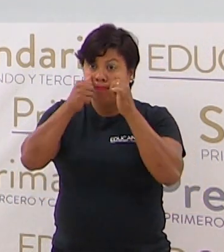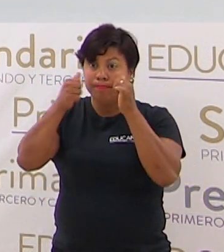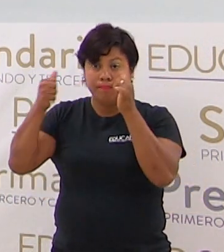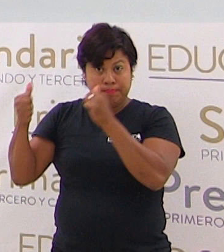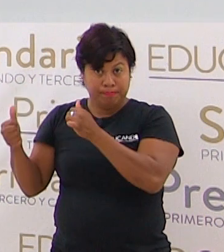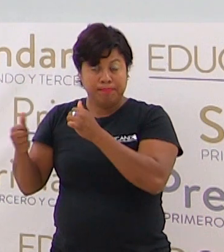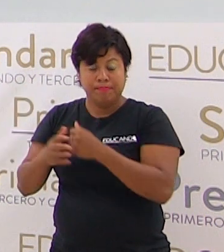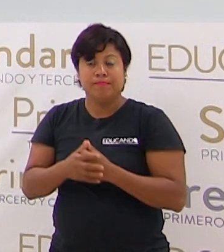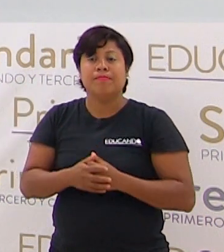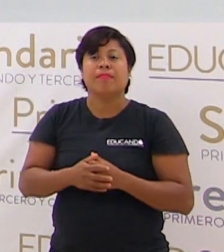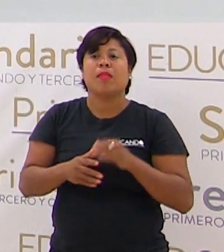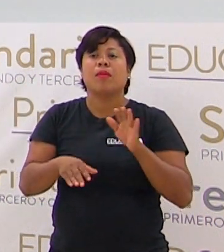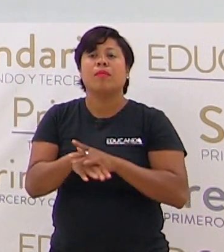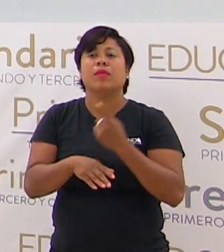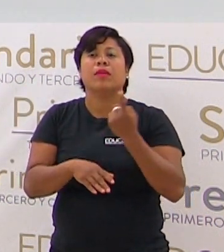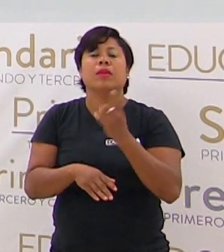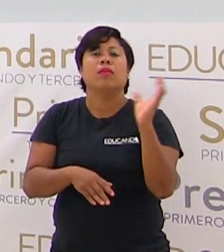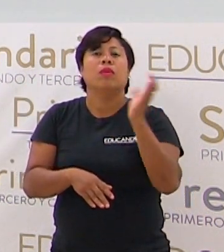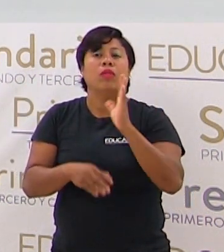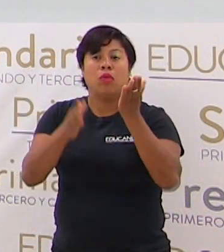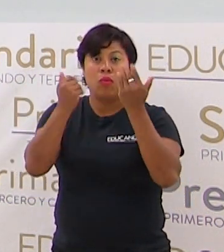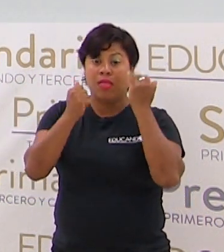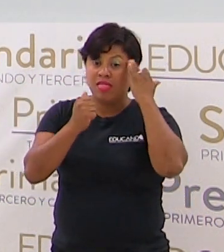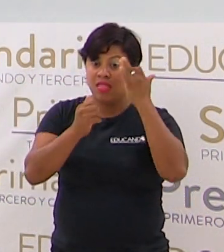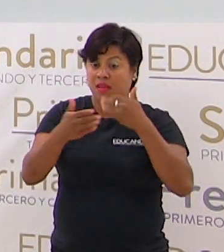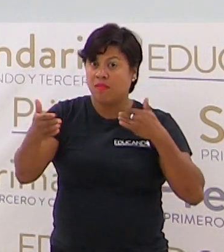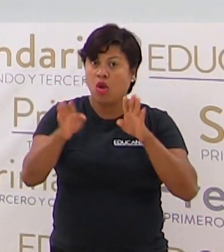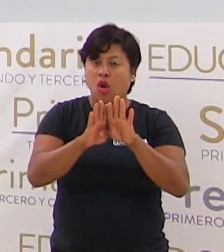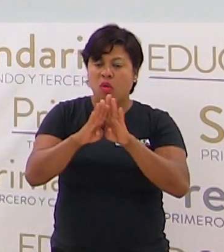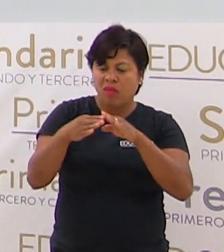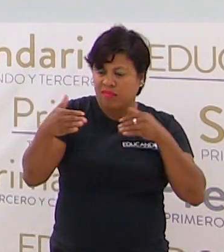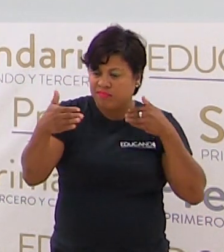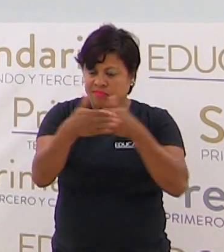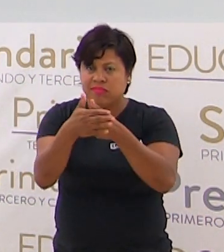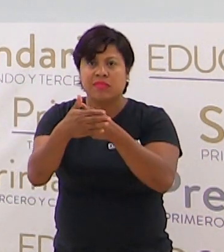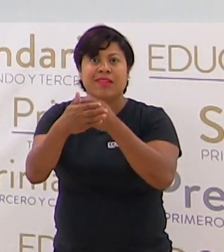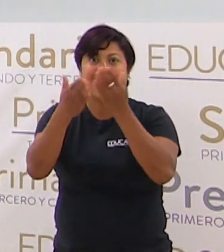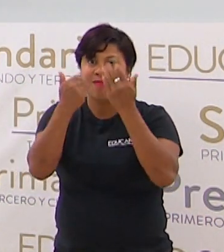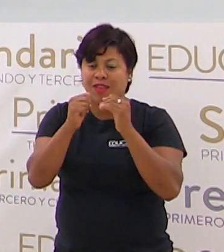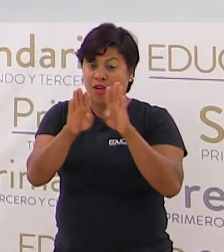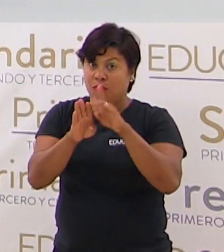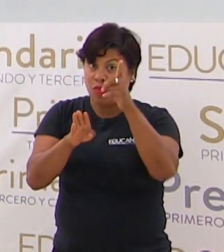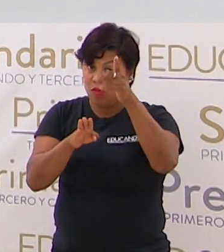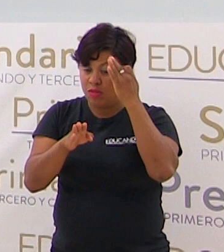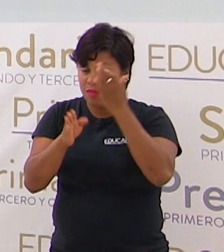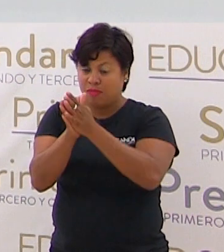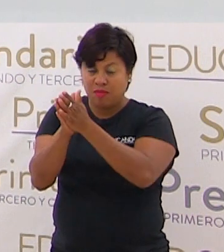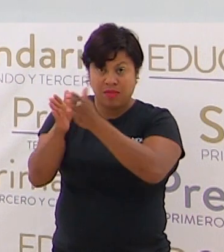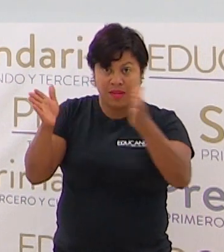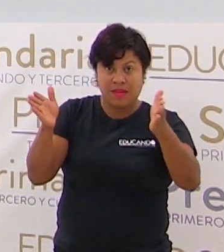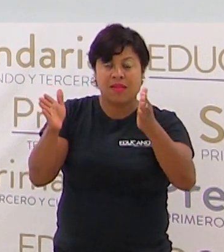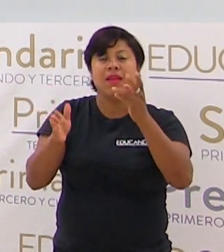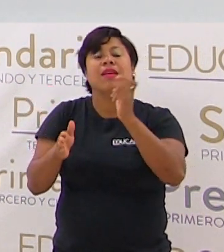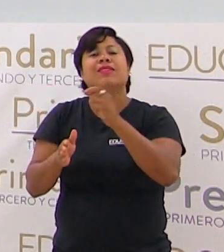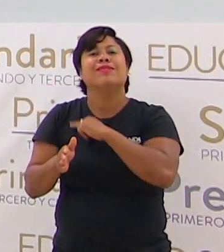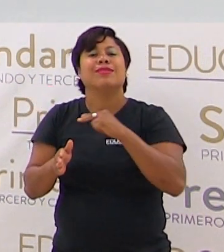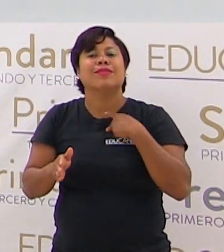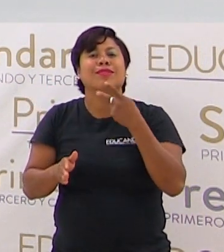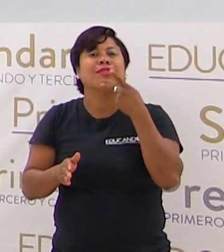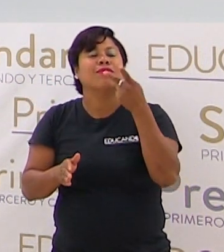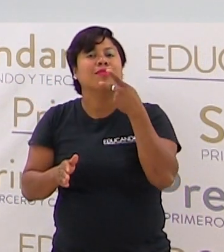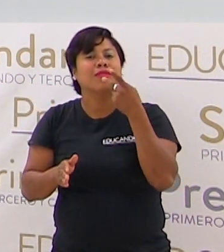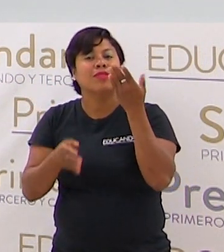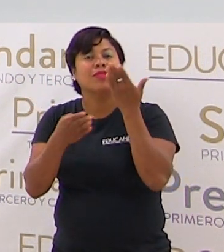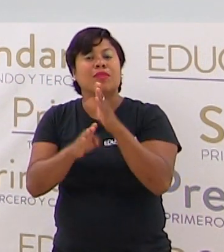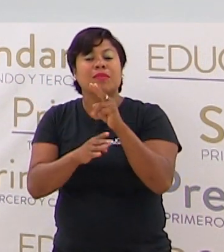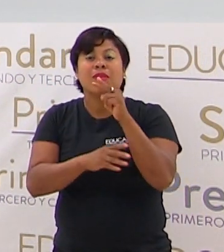Atención con esto porque cuando no existe un límite específico en tu línea, estamos